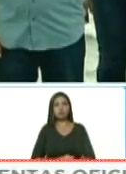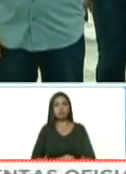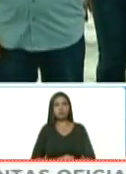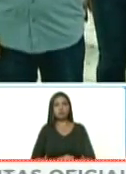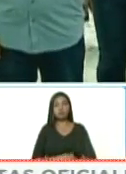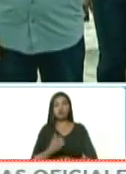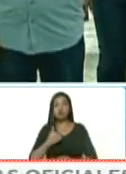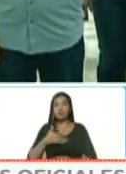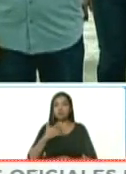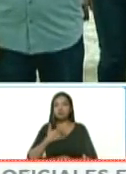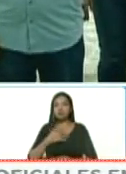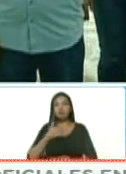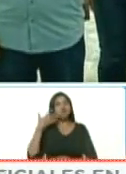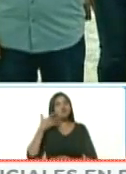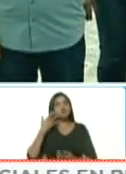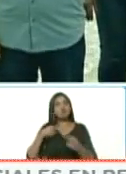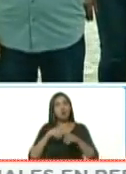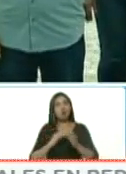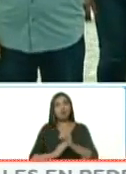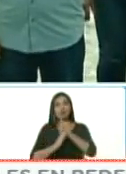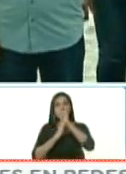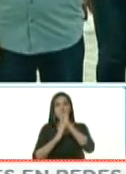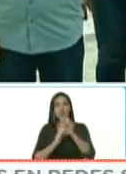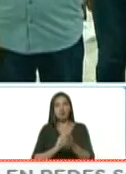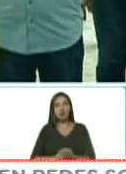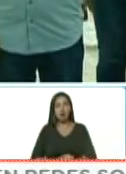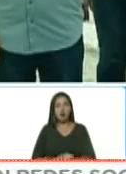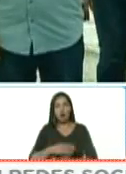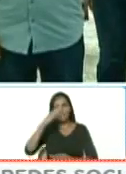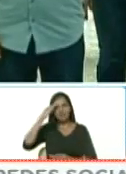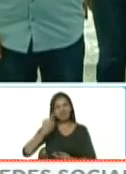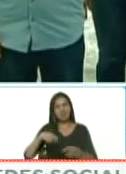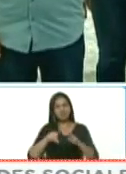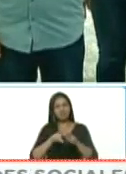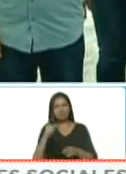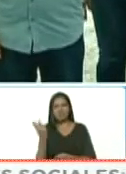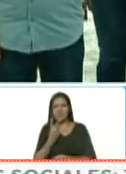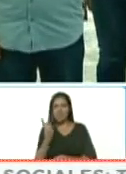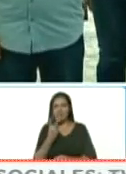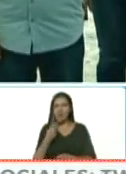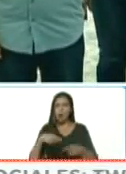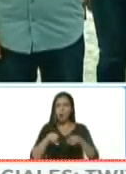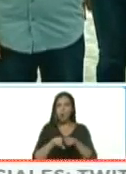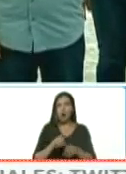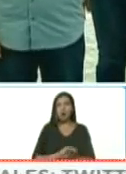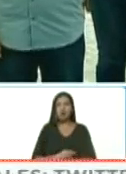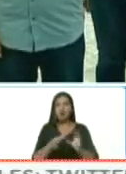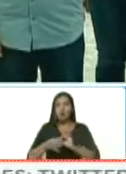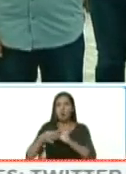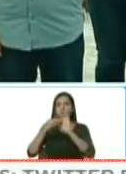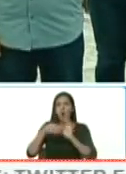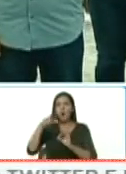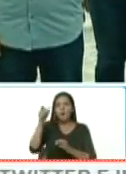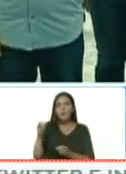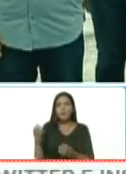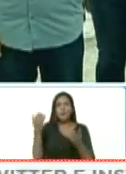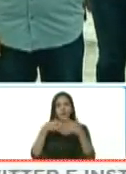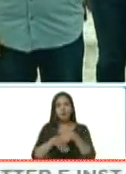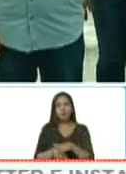Me siento orgulloso de este liderazgo civil y militar. Unión cívico-militar, me siento